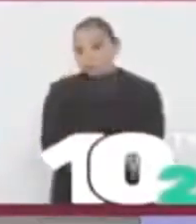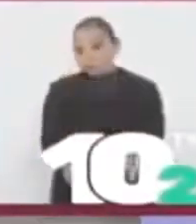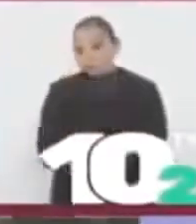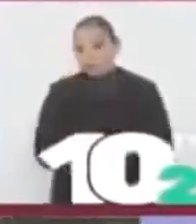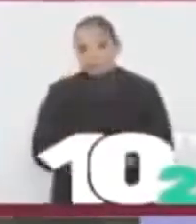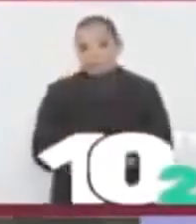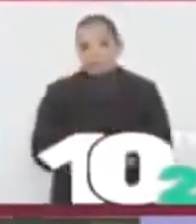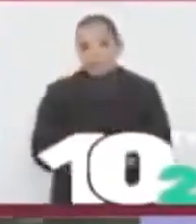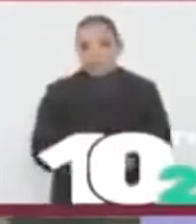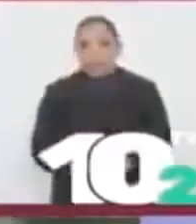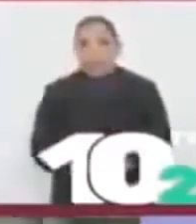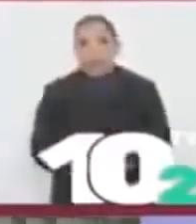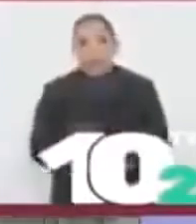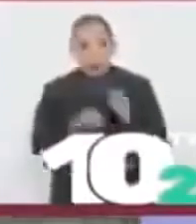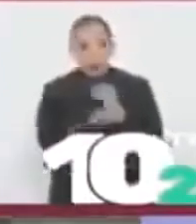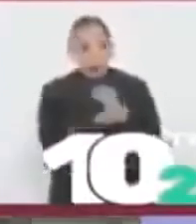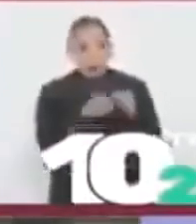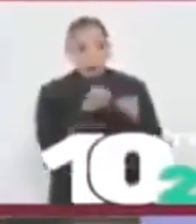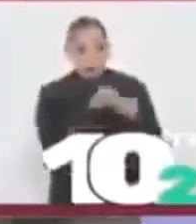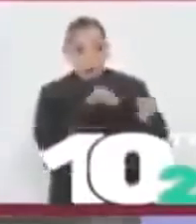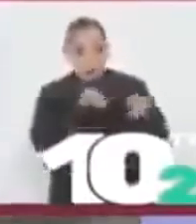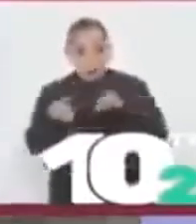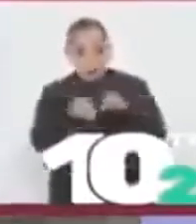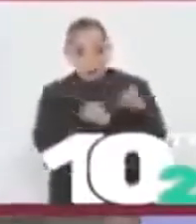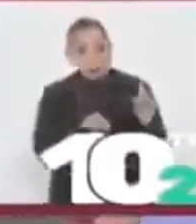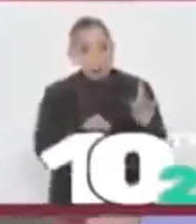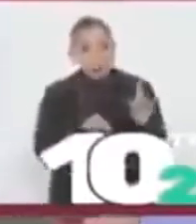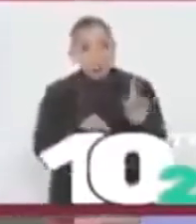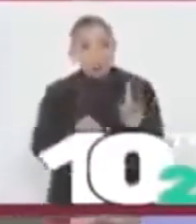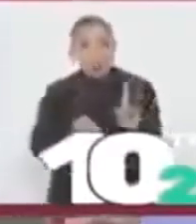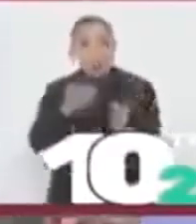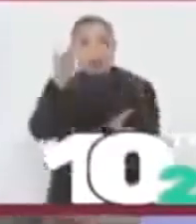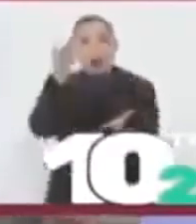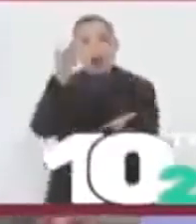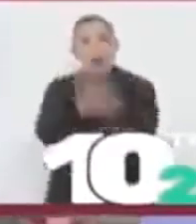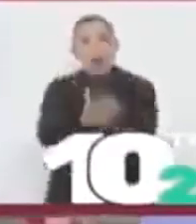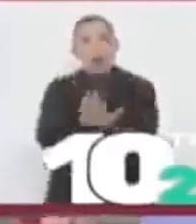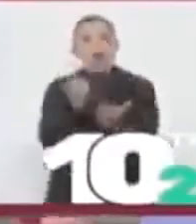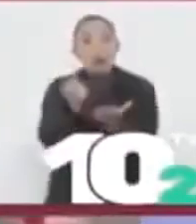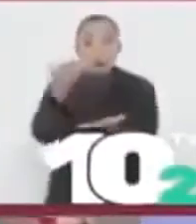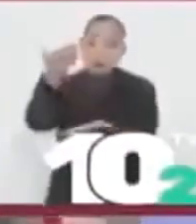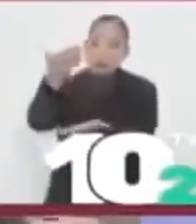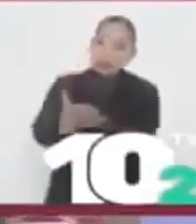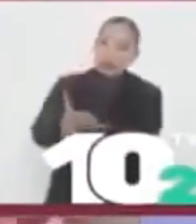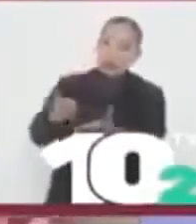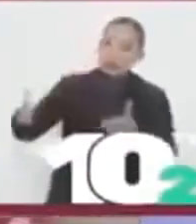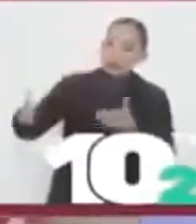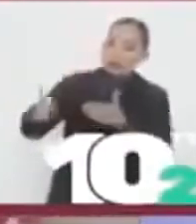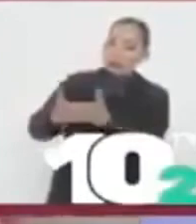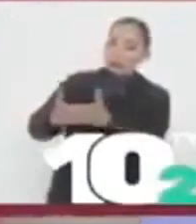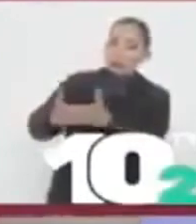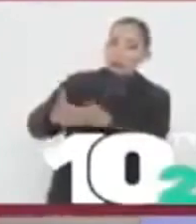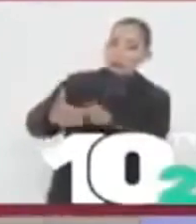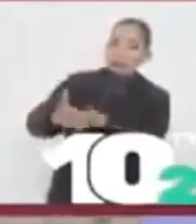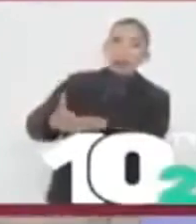fuerza. También los objetos en movimiento se detienen al experimentar una fuerza.